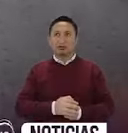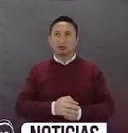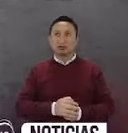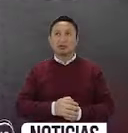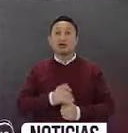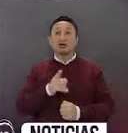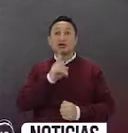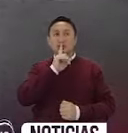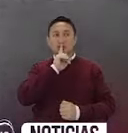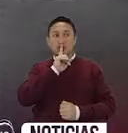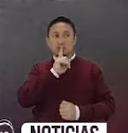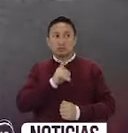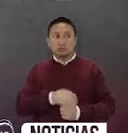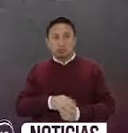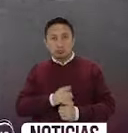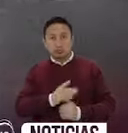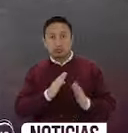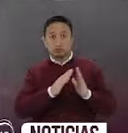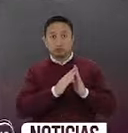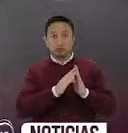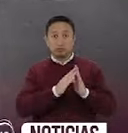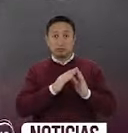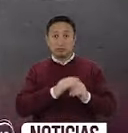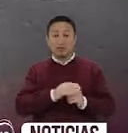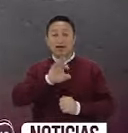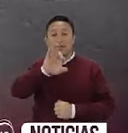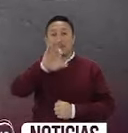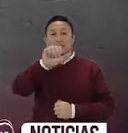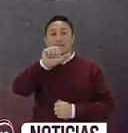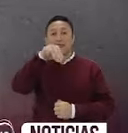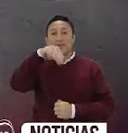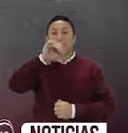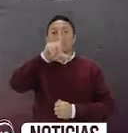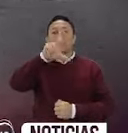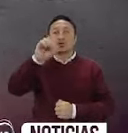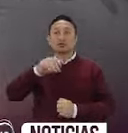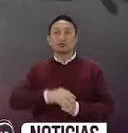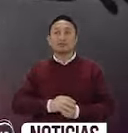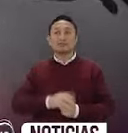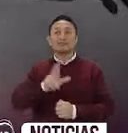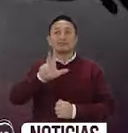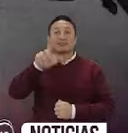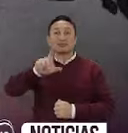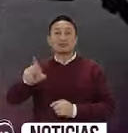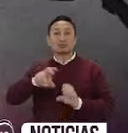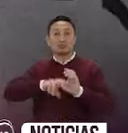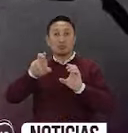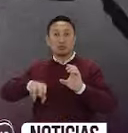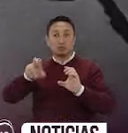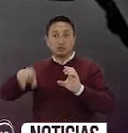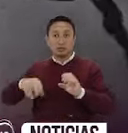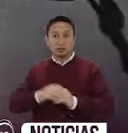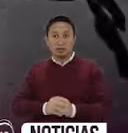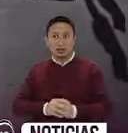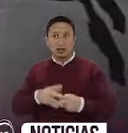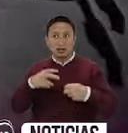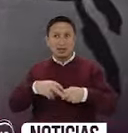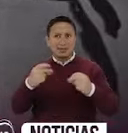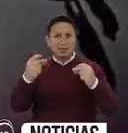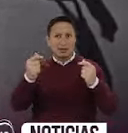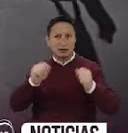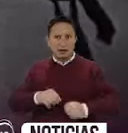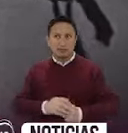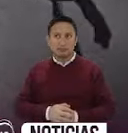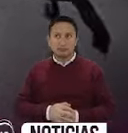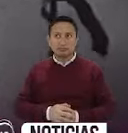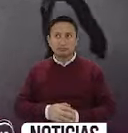acercaron sigilosamente a la vivienda ubicada en Tambillo y de él descendieron tres hombres, moviéndose con precisión y rapidez.